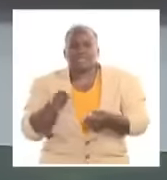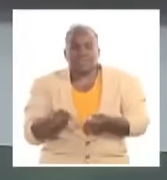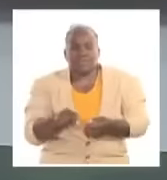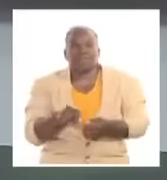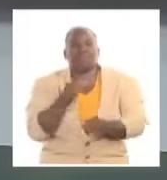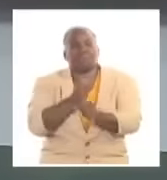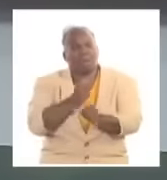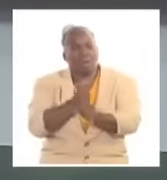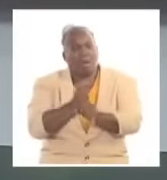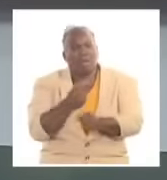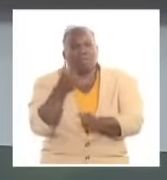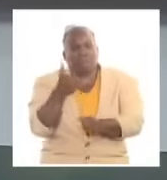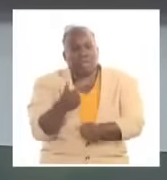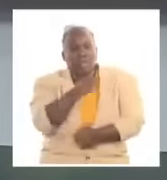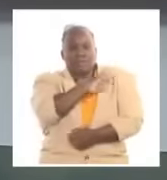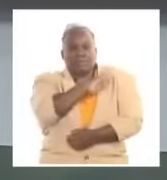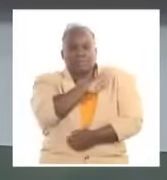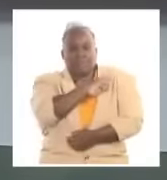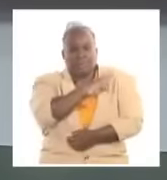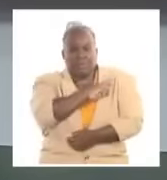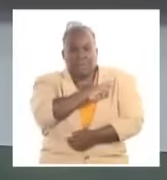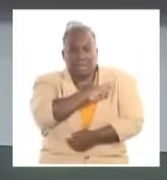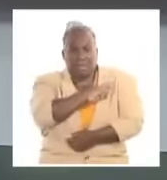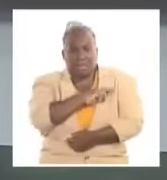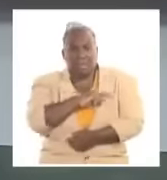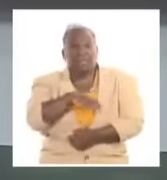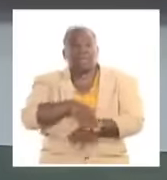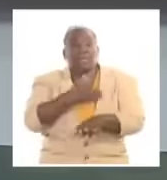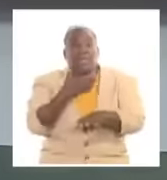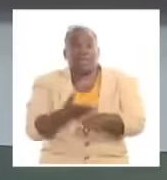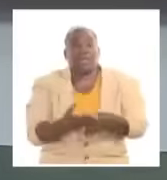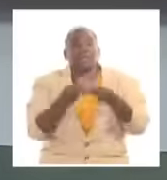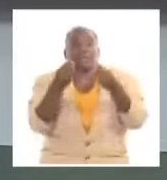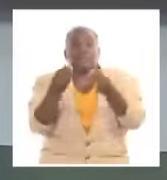altas responsabilidades y en los próximos días les serán asignadas nuevas misiones.